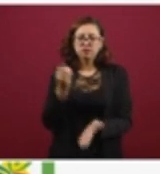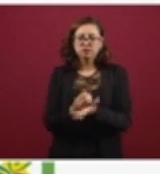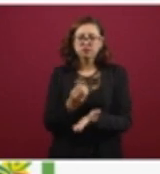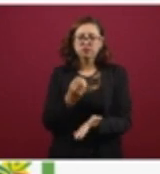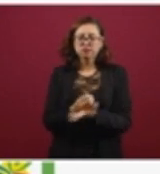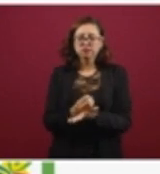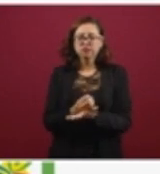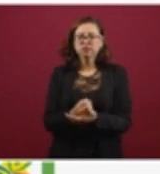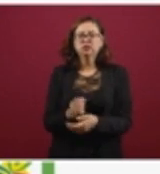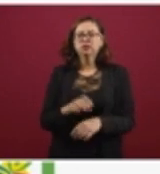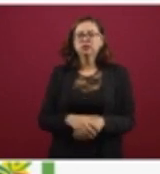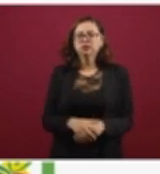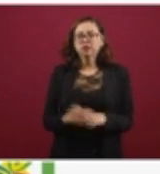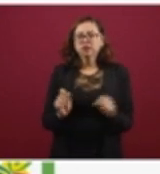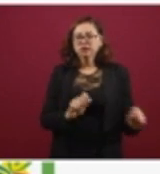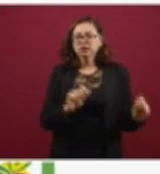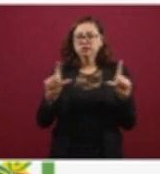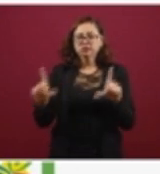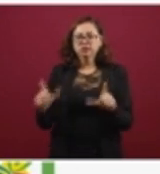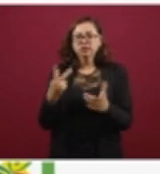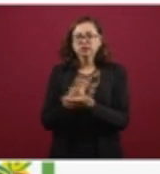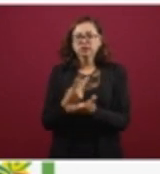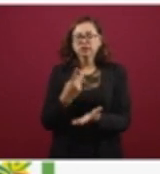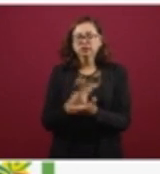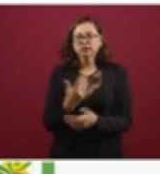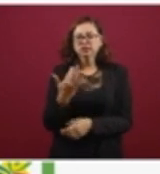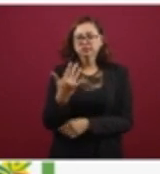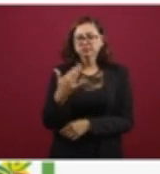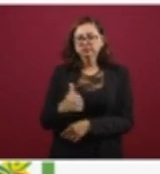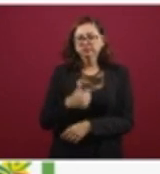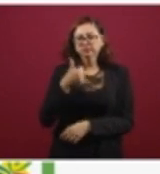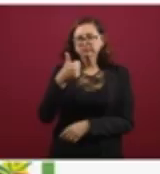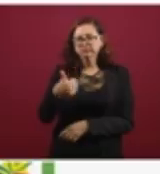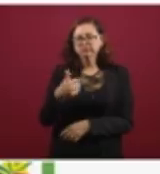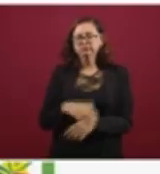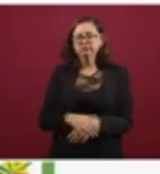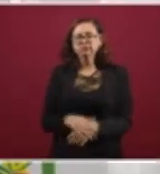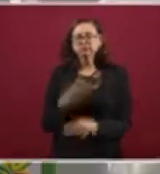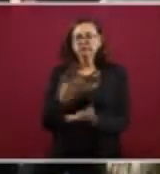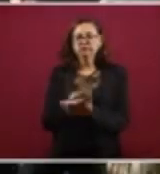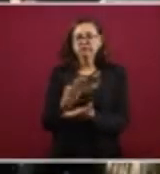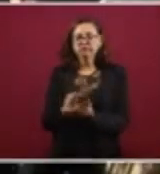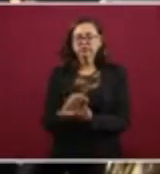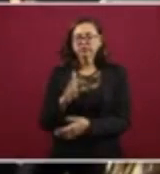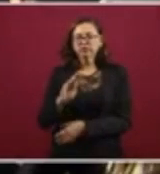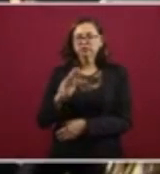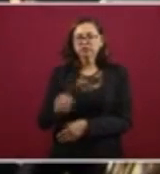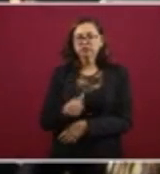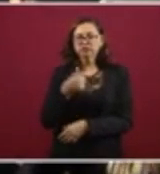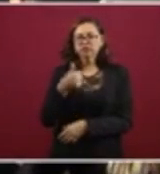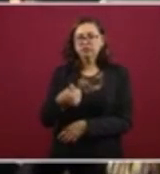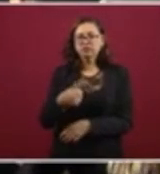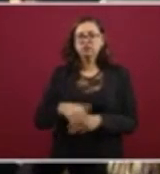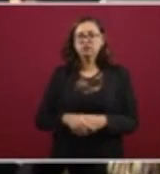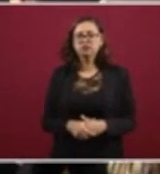medallas de plata, que son 56, y por último las medallas de bronce, que es un total de 96 medallas de bronce.